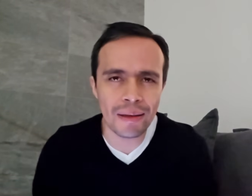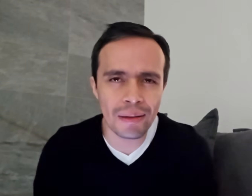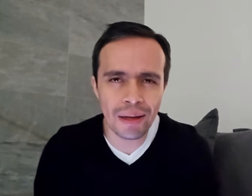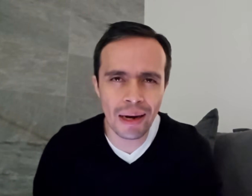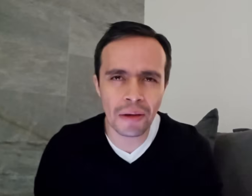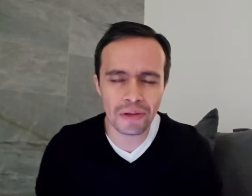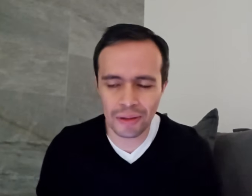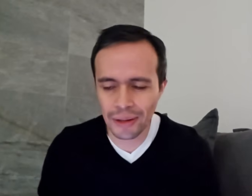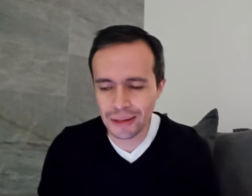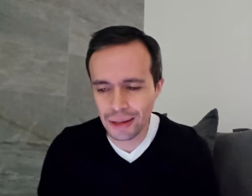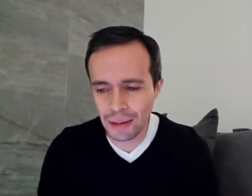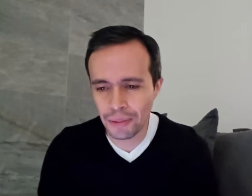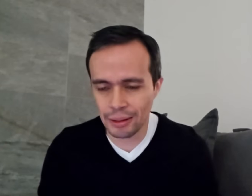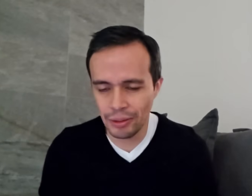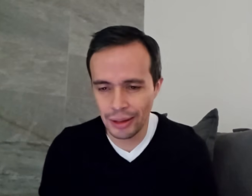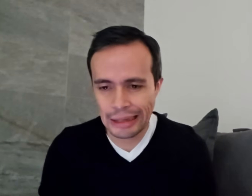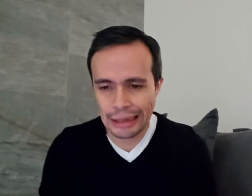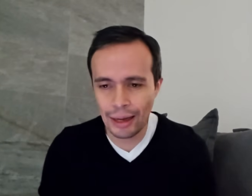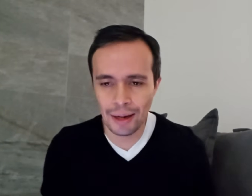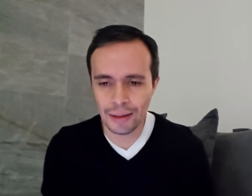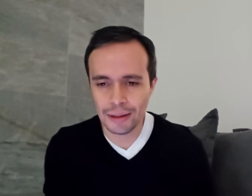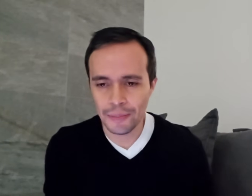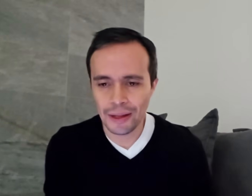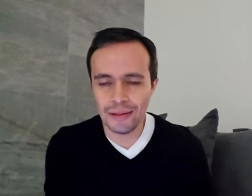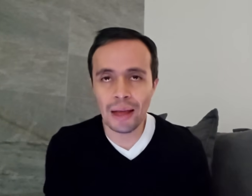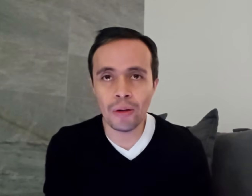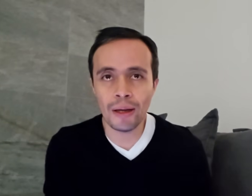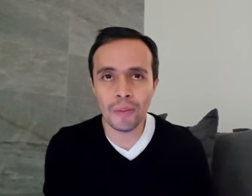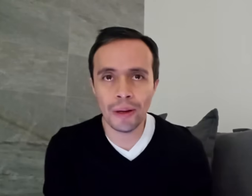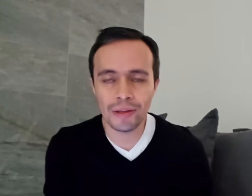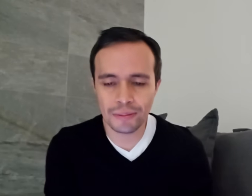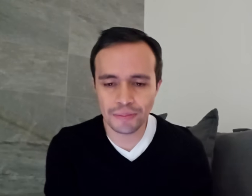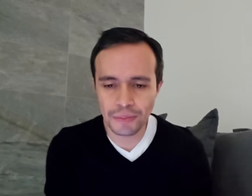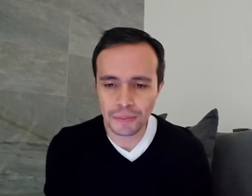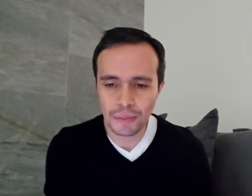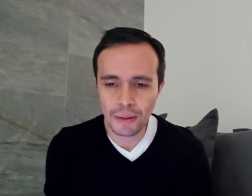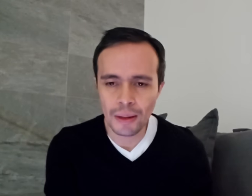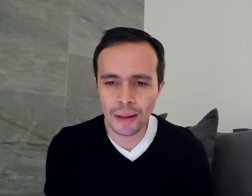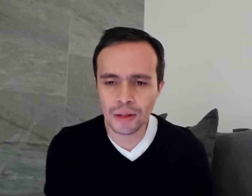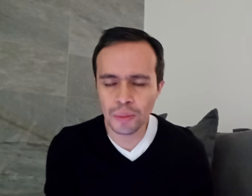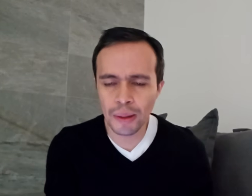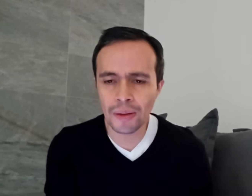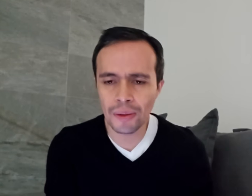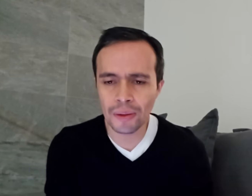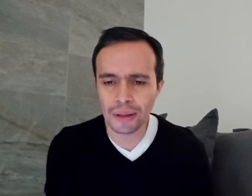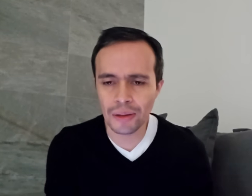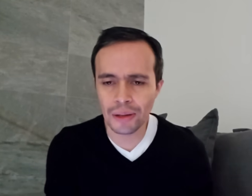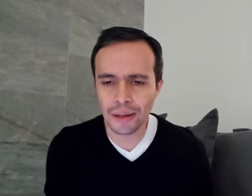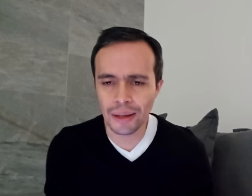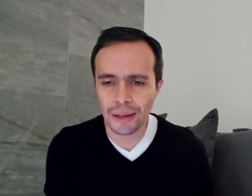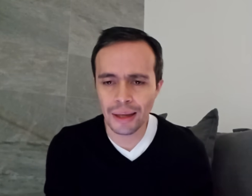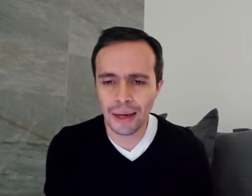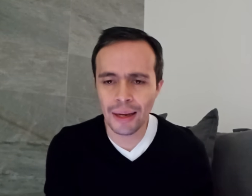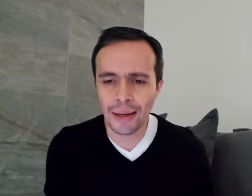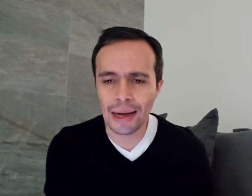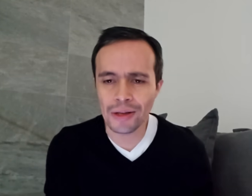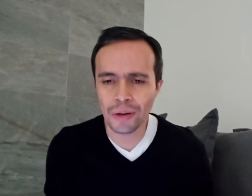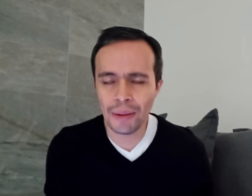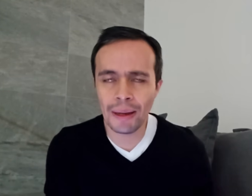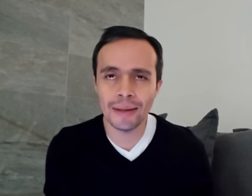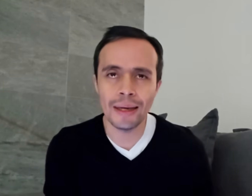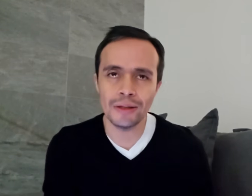caudillo, es lo que dice Krause, es lo que escribe, es lo que señala. Está dolido, pues. En su momento dijo que